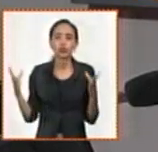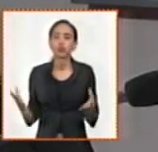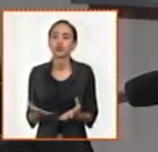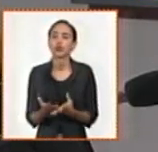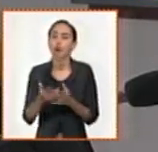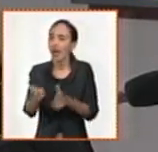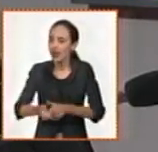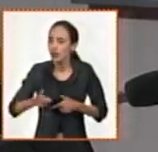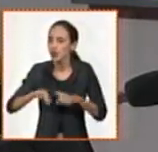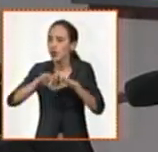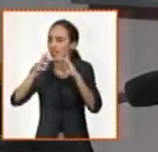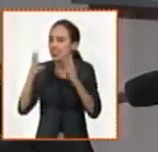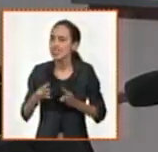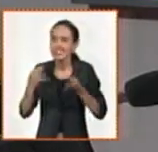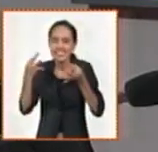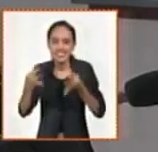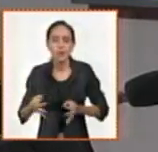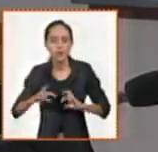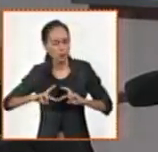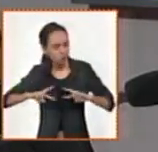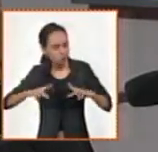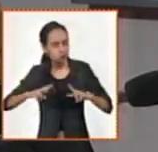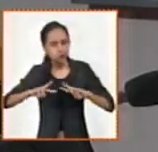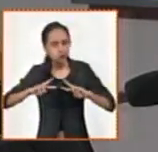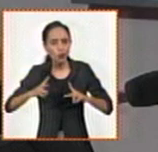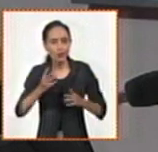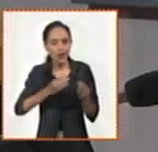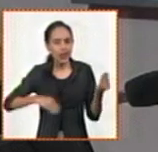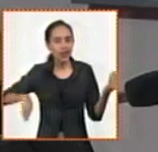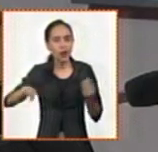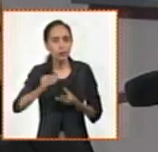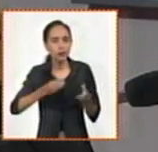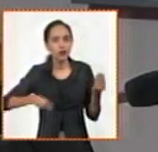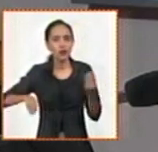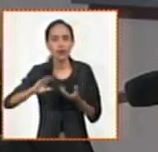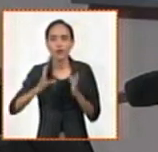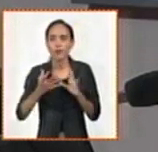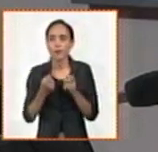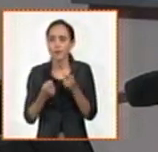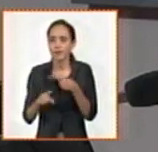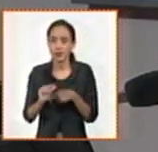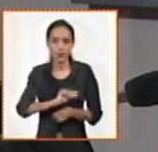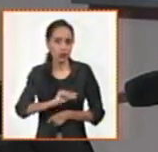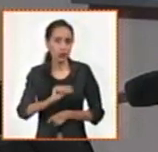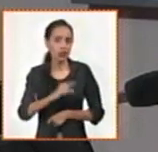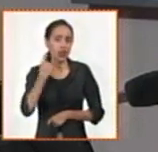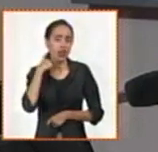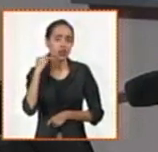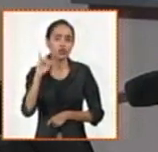de la agricultura digital, siempre se va reinventando en artefactos para venderlos, que es muy reciente, desde